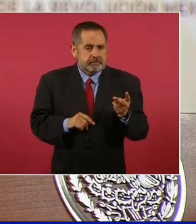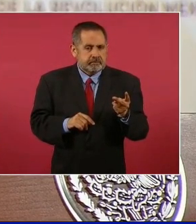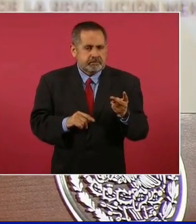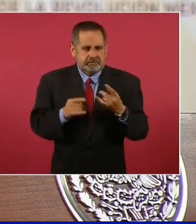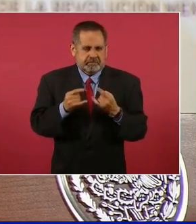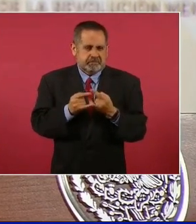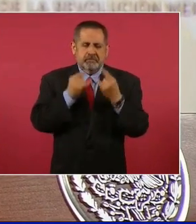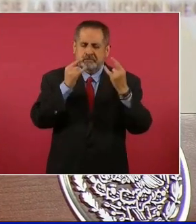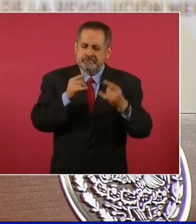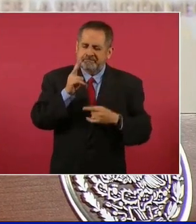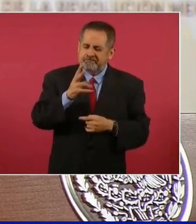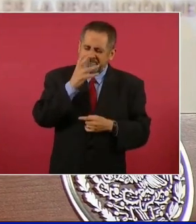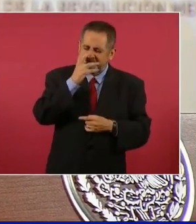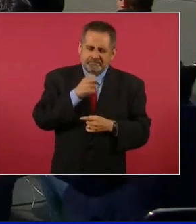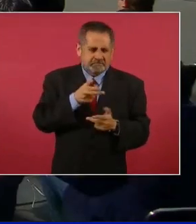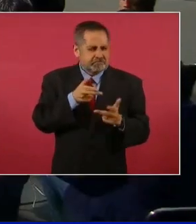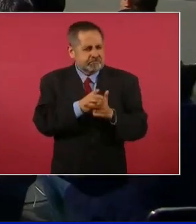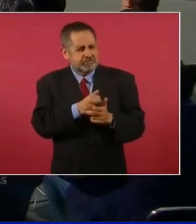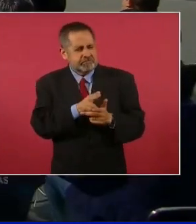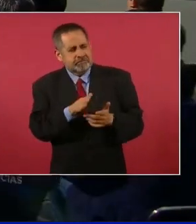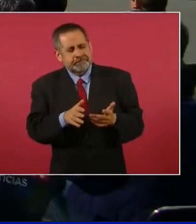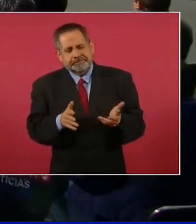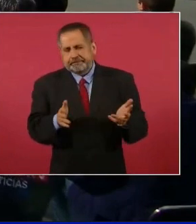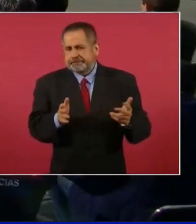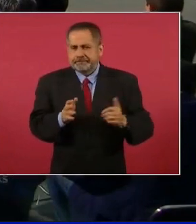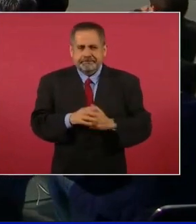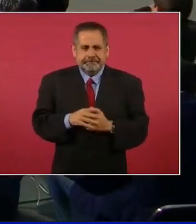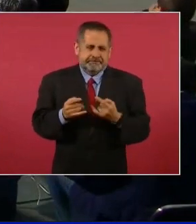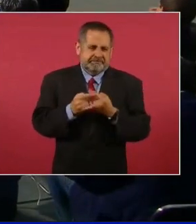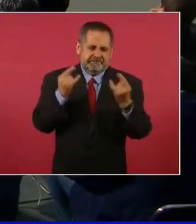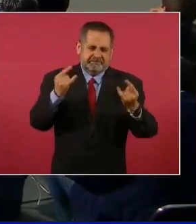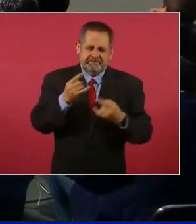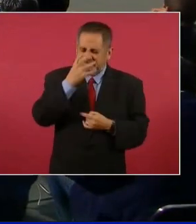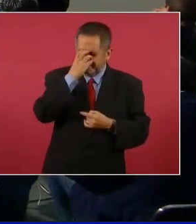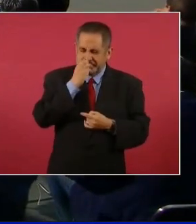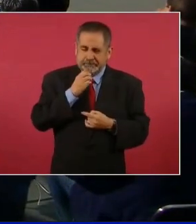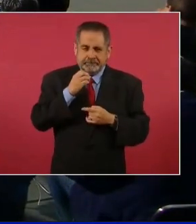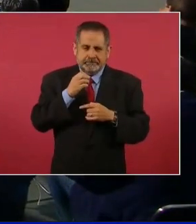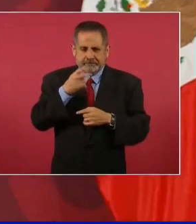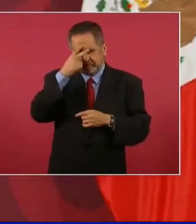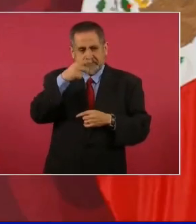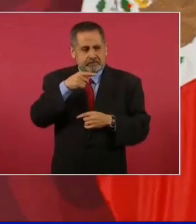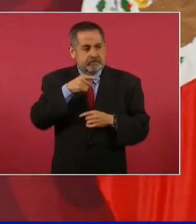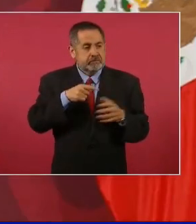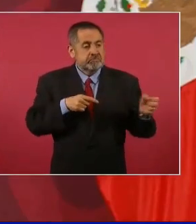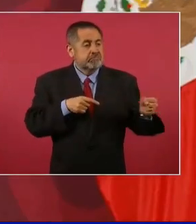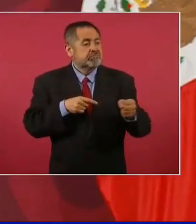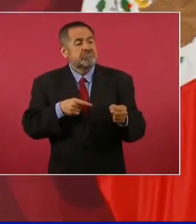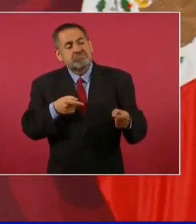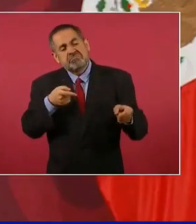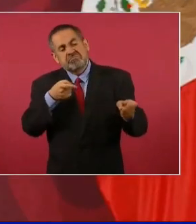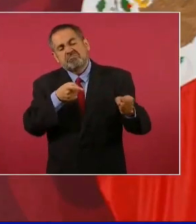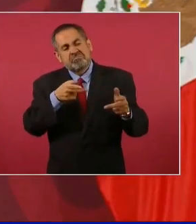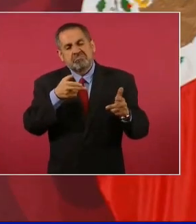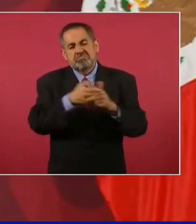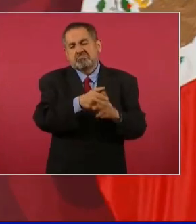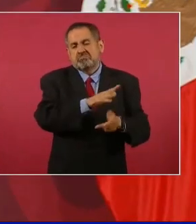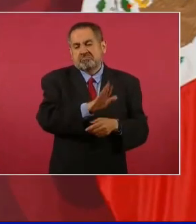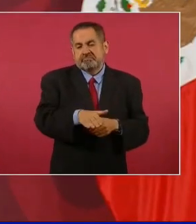las historias más tristes, pues, de México, su asesinato.